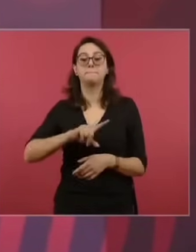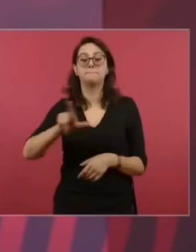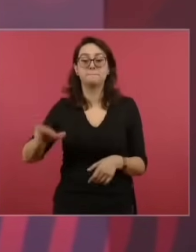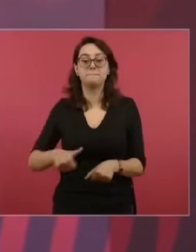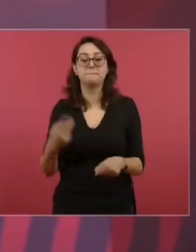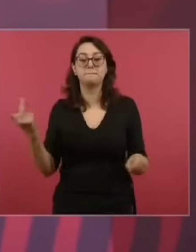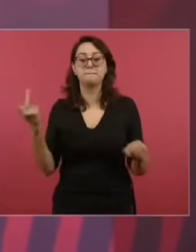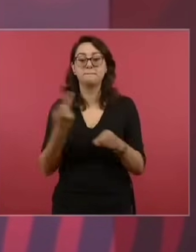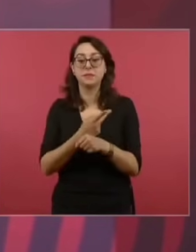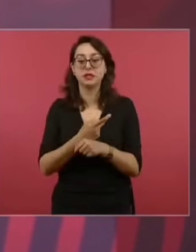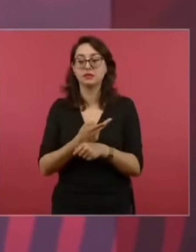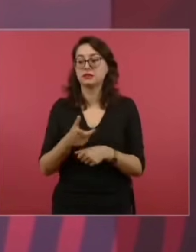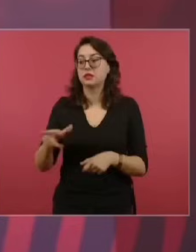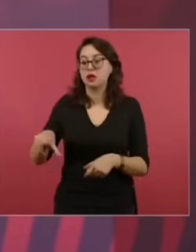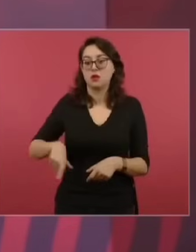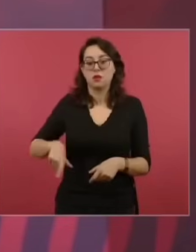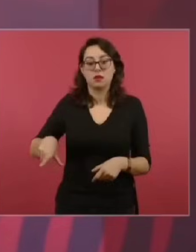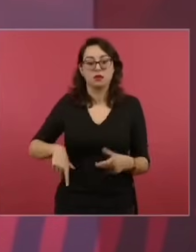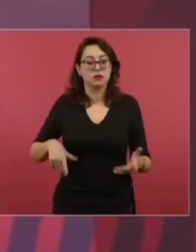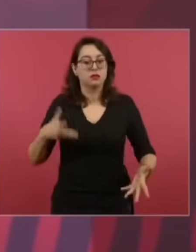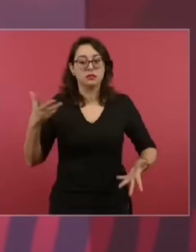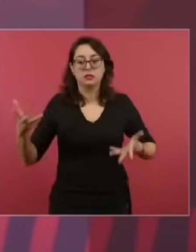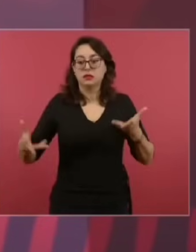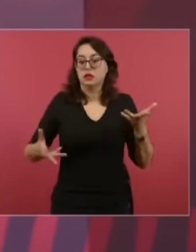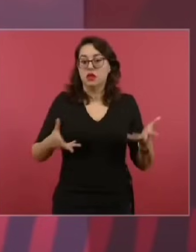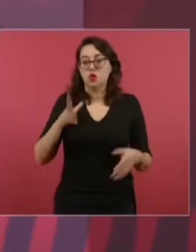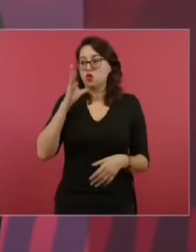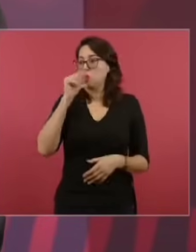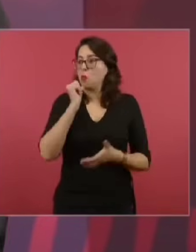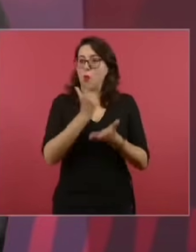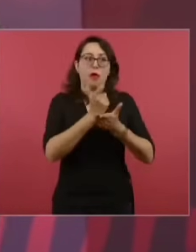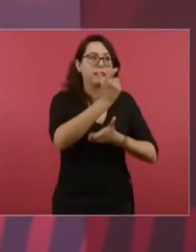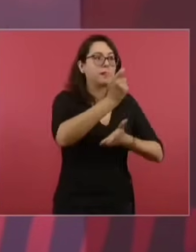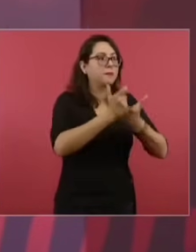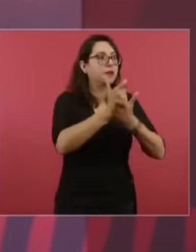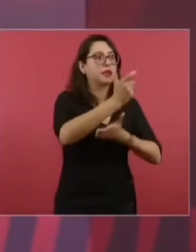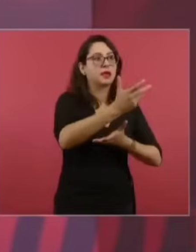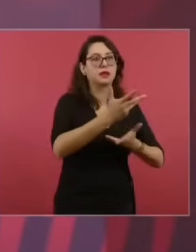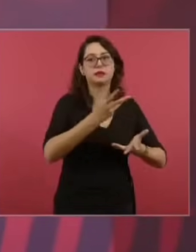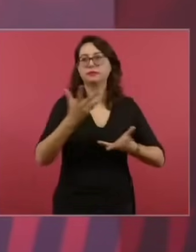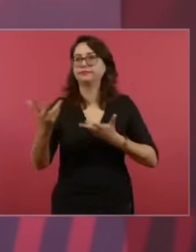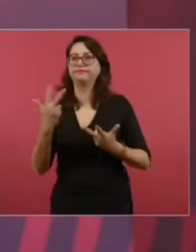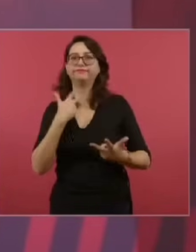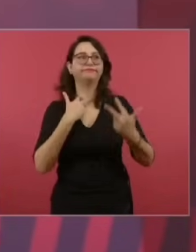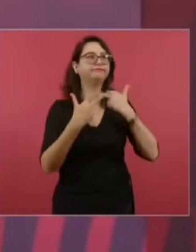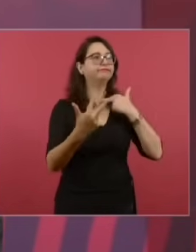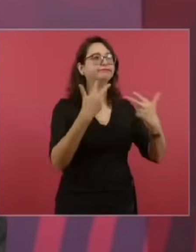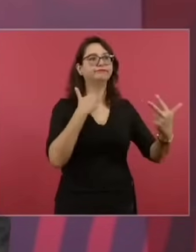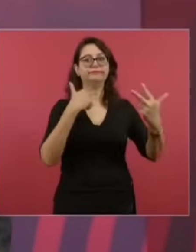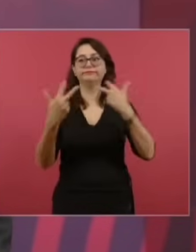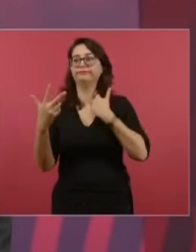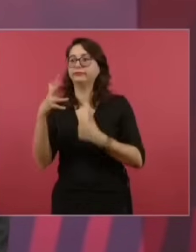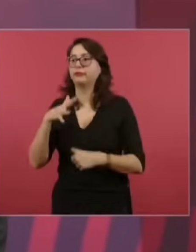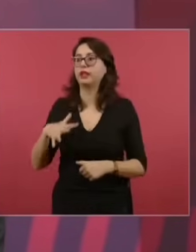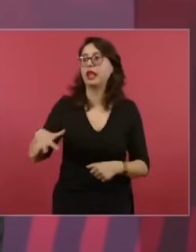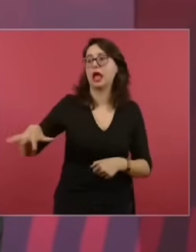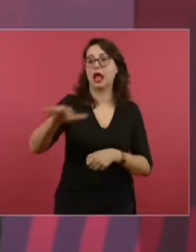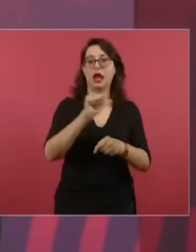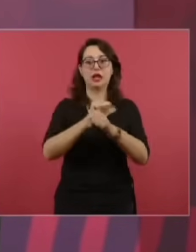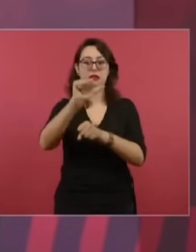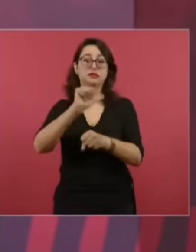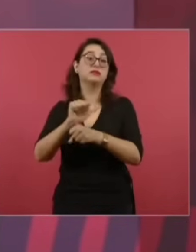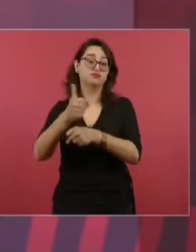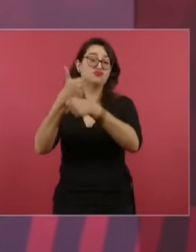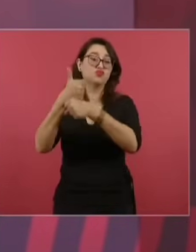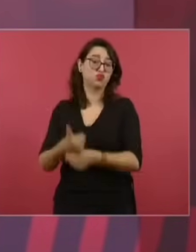precipitó una crisis económica que desde luego afectó al pueblo de Argentina y